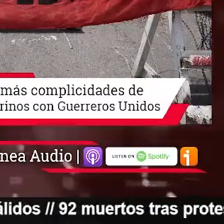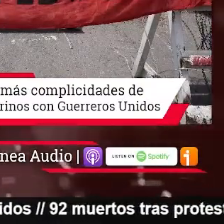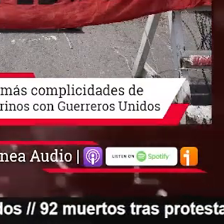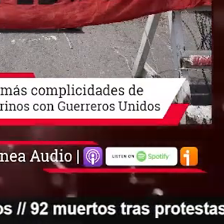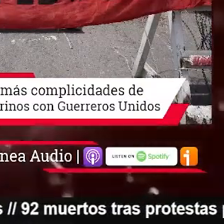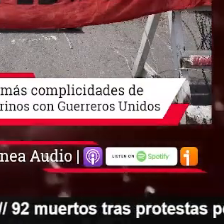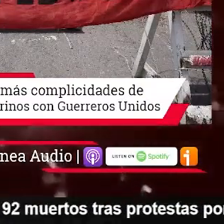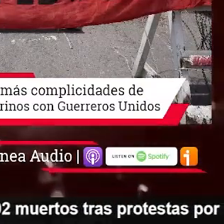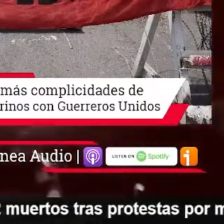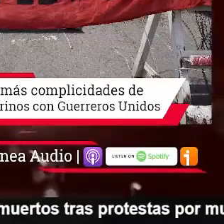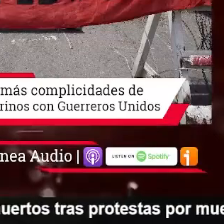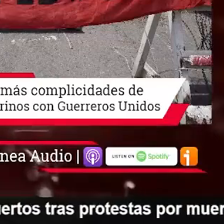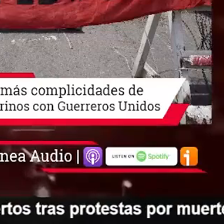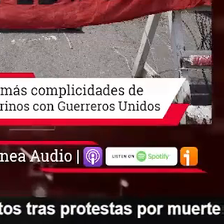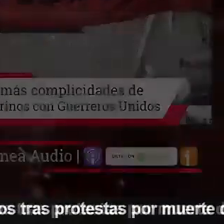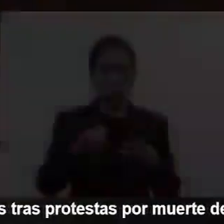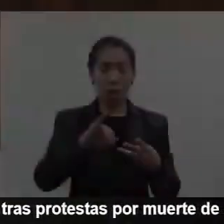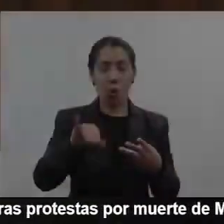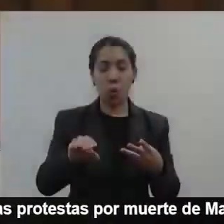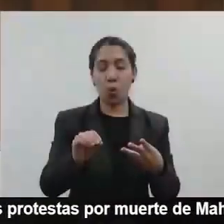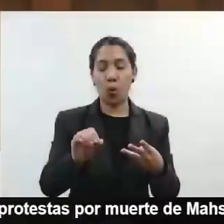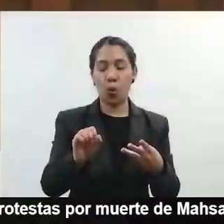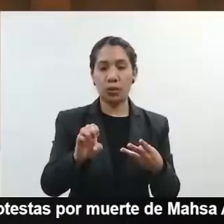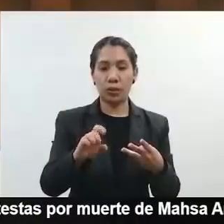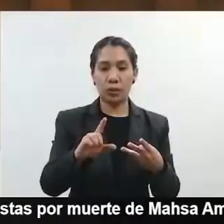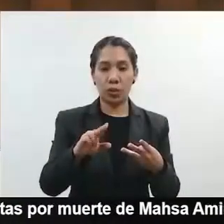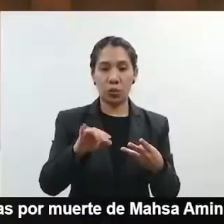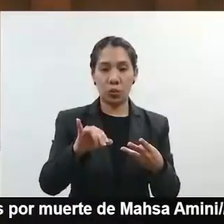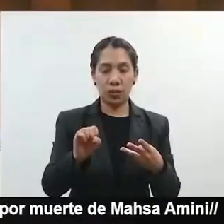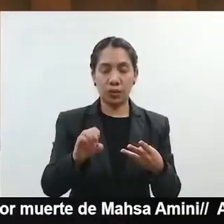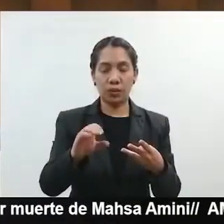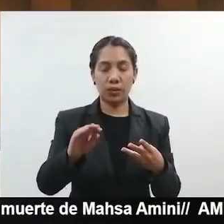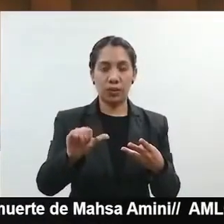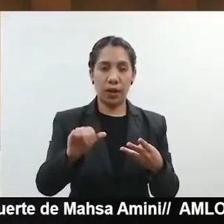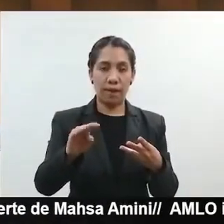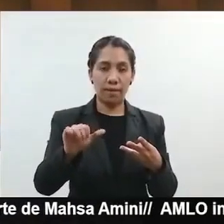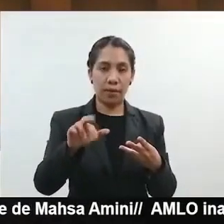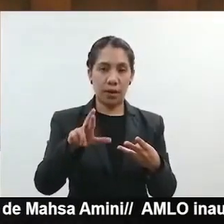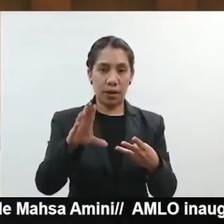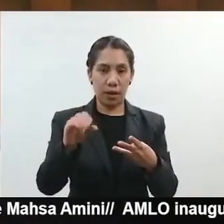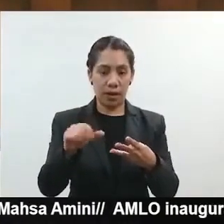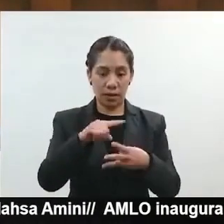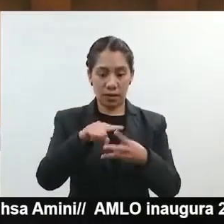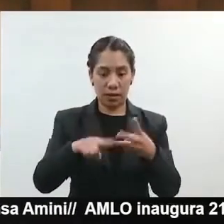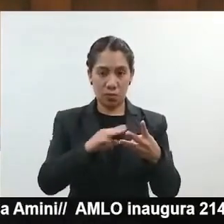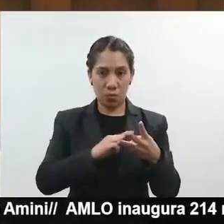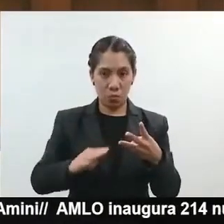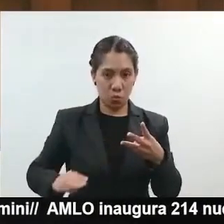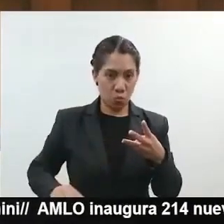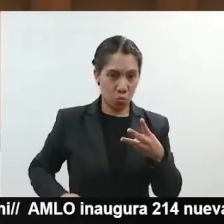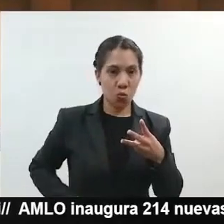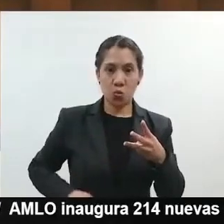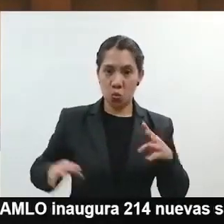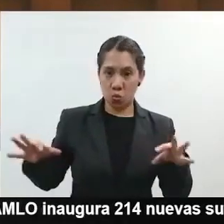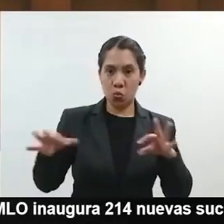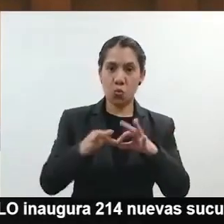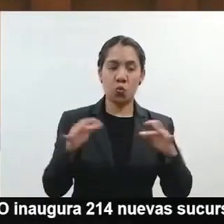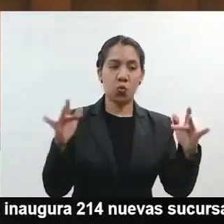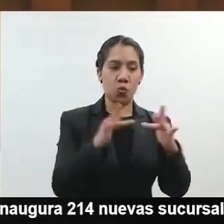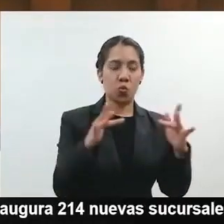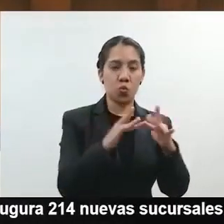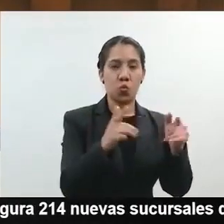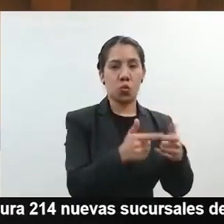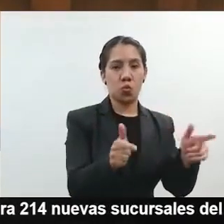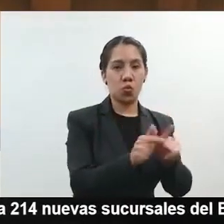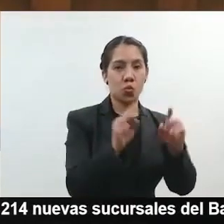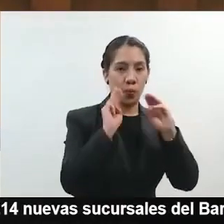con el cártel Guerreros Unidos. Y finalmente está muy clara la relación entre los integrantes